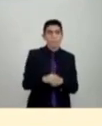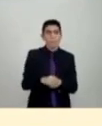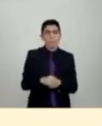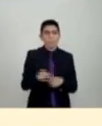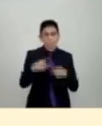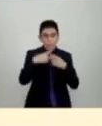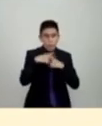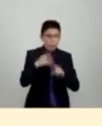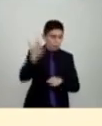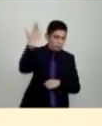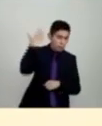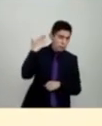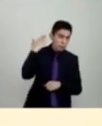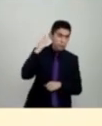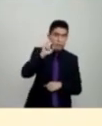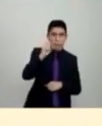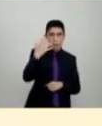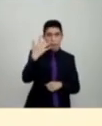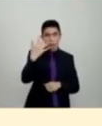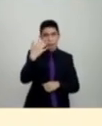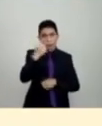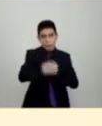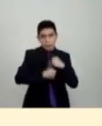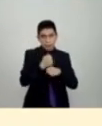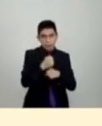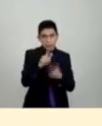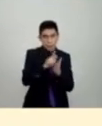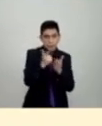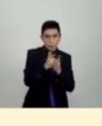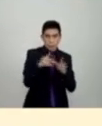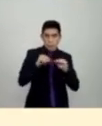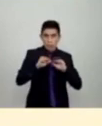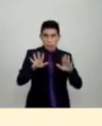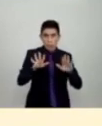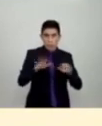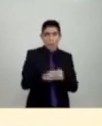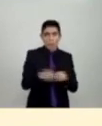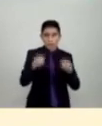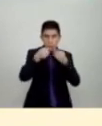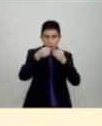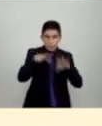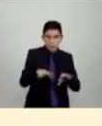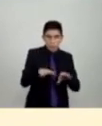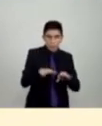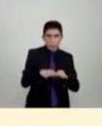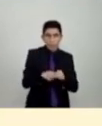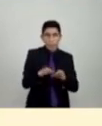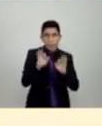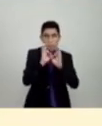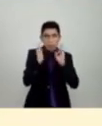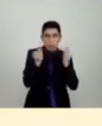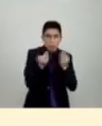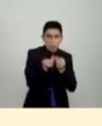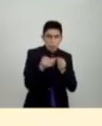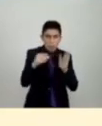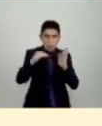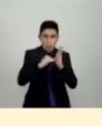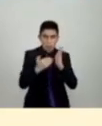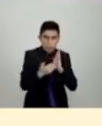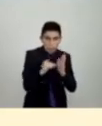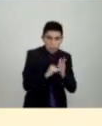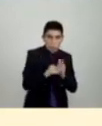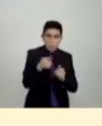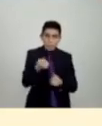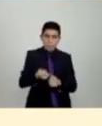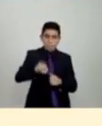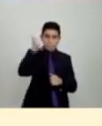que hace 25 años, cuando yo publiqué Perder es cuestión de método, era prácticamente la primera novela negra que se escribía en Colombia,